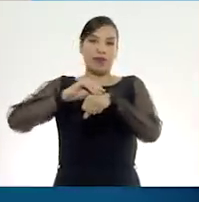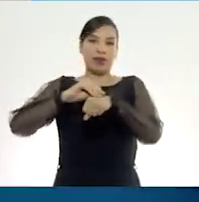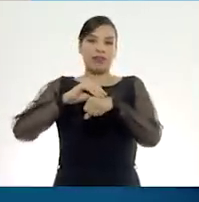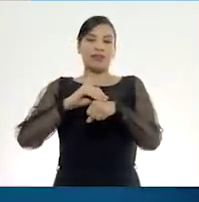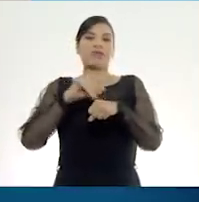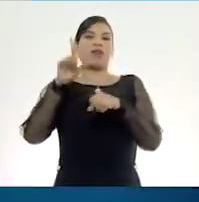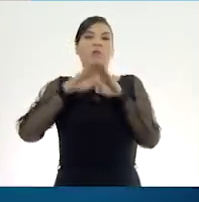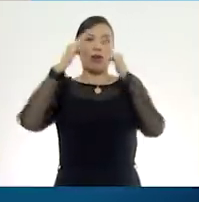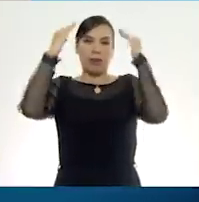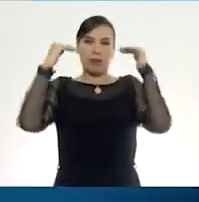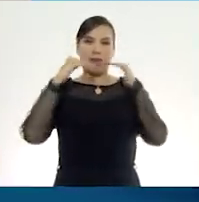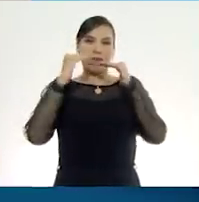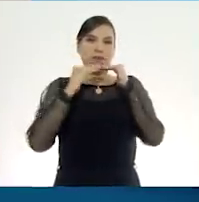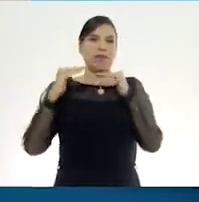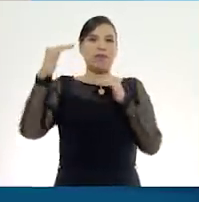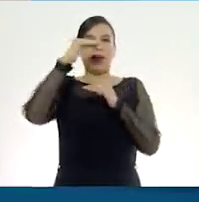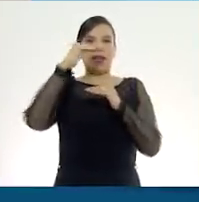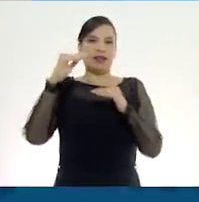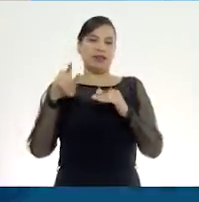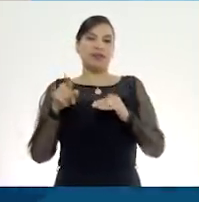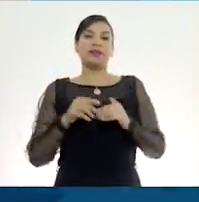madres superioras.